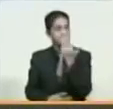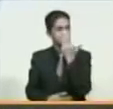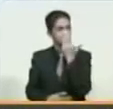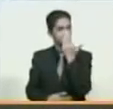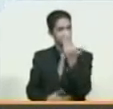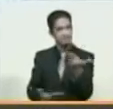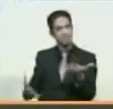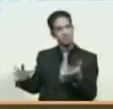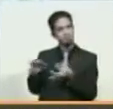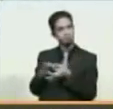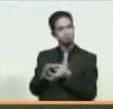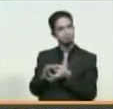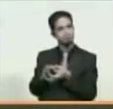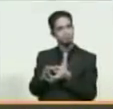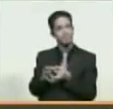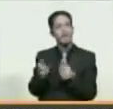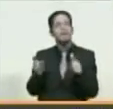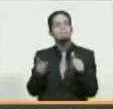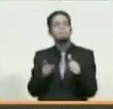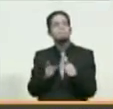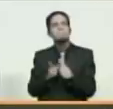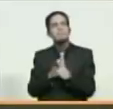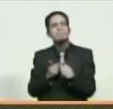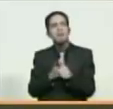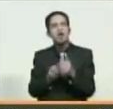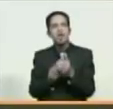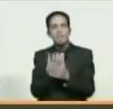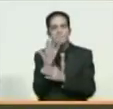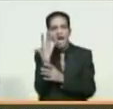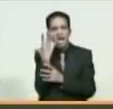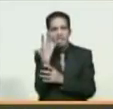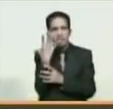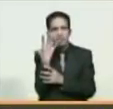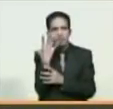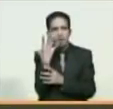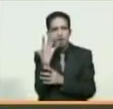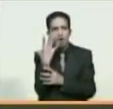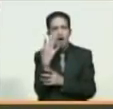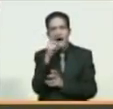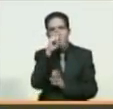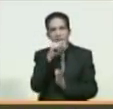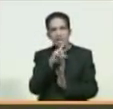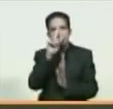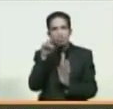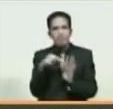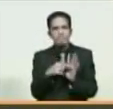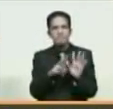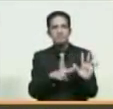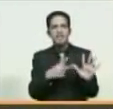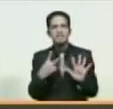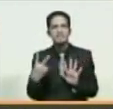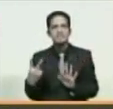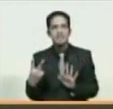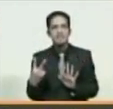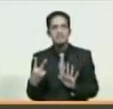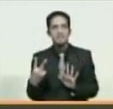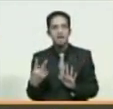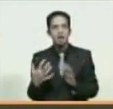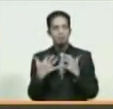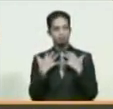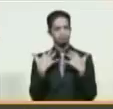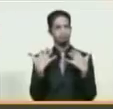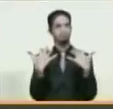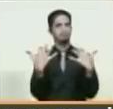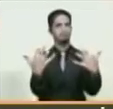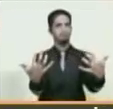lucha, un primero de mayo en la Avenida Bolívar de 2017, frente a los trabajadores, les